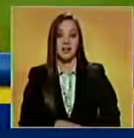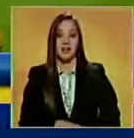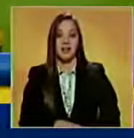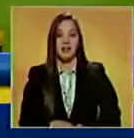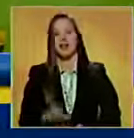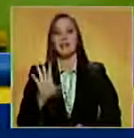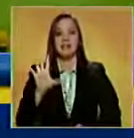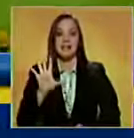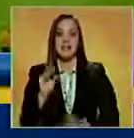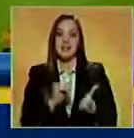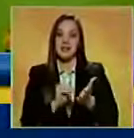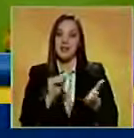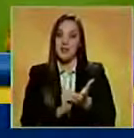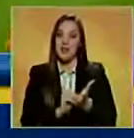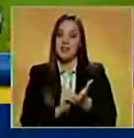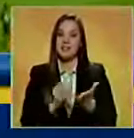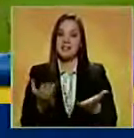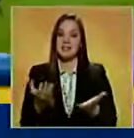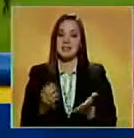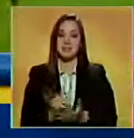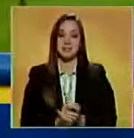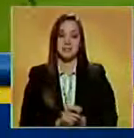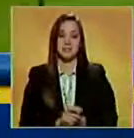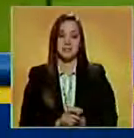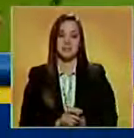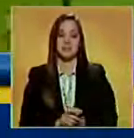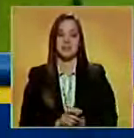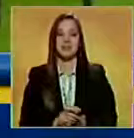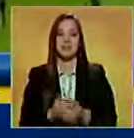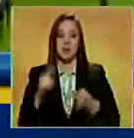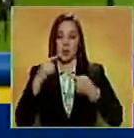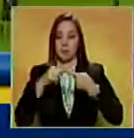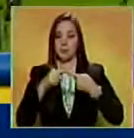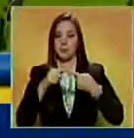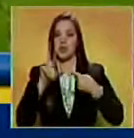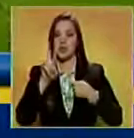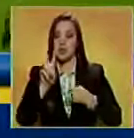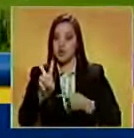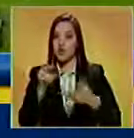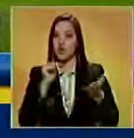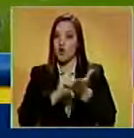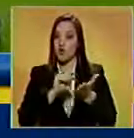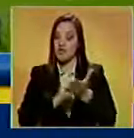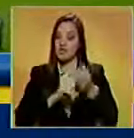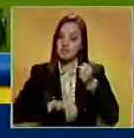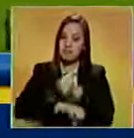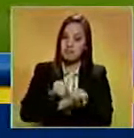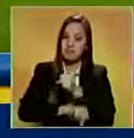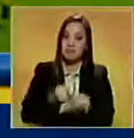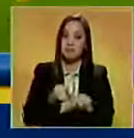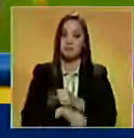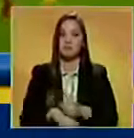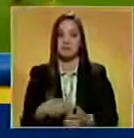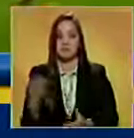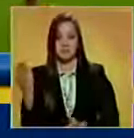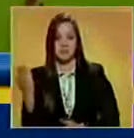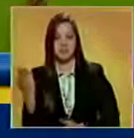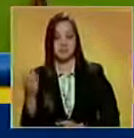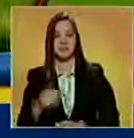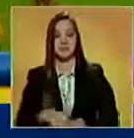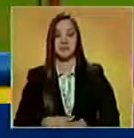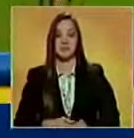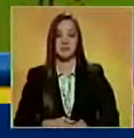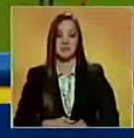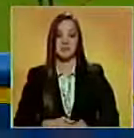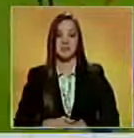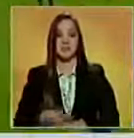las semifinales en los últimos 6 años, fueron anotados por Robert Lewandowski en 2 ocasiones, además de Thiago Alcántara, Jerome Boateng, Thomas Müller y Xavi